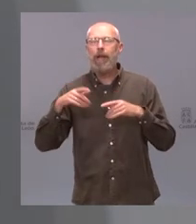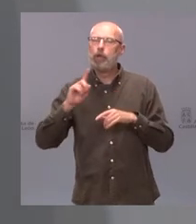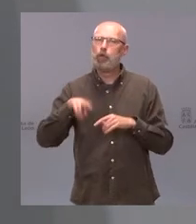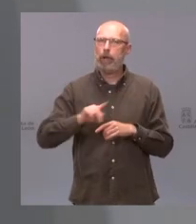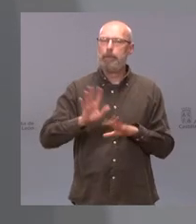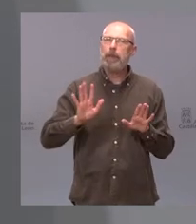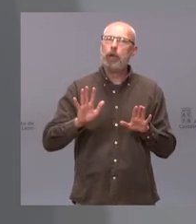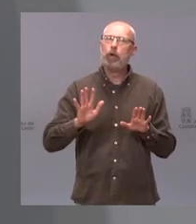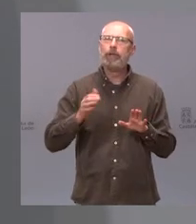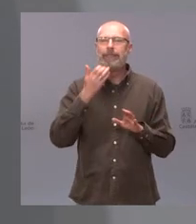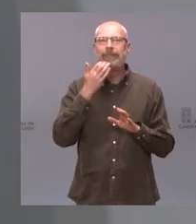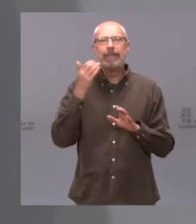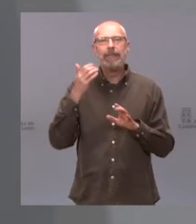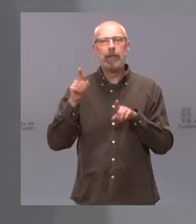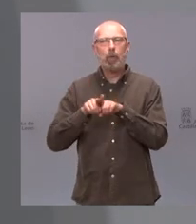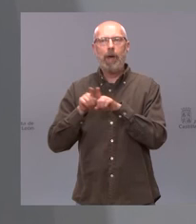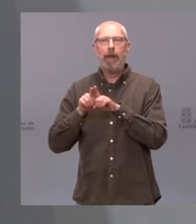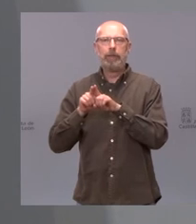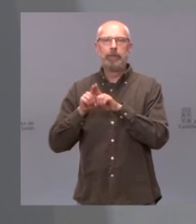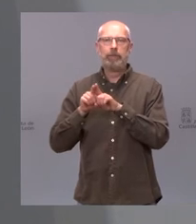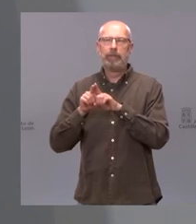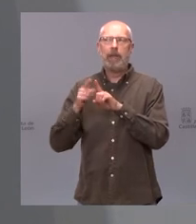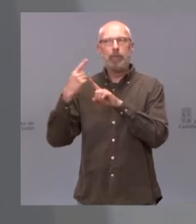por la EMA, fuera de la indicación del producto.